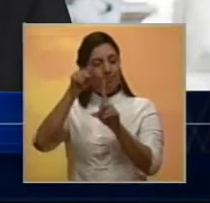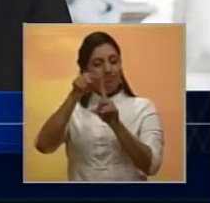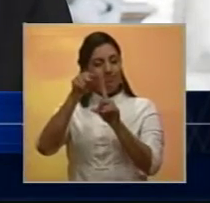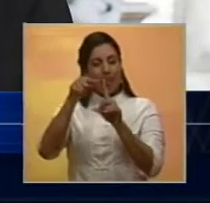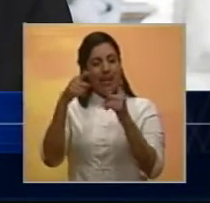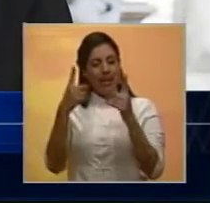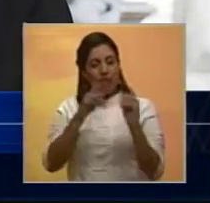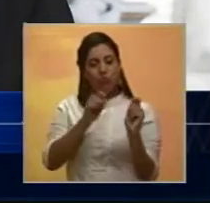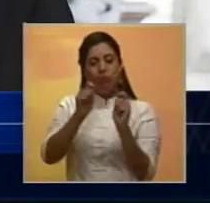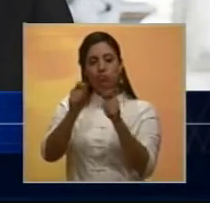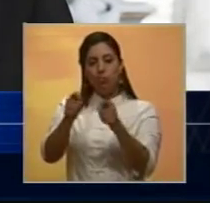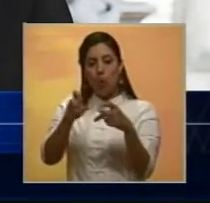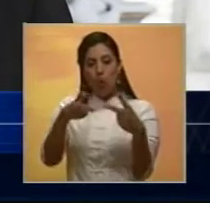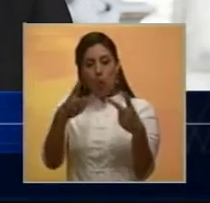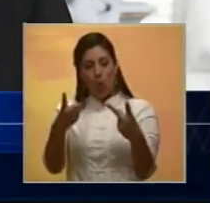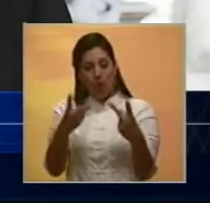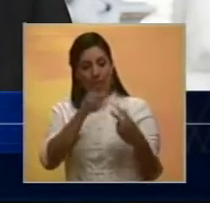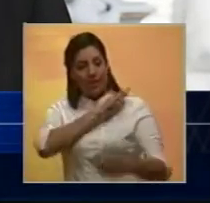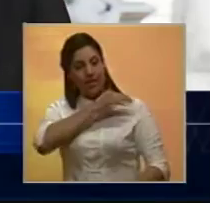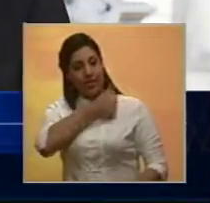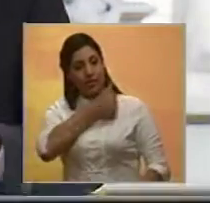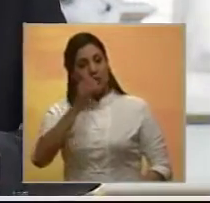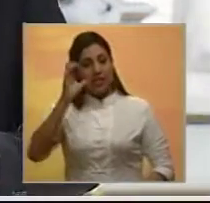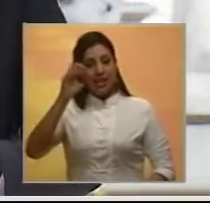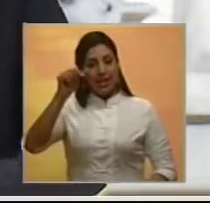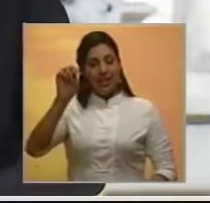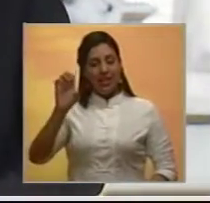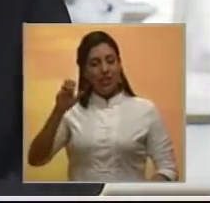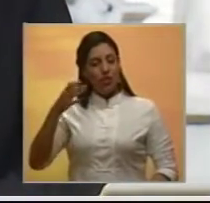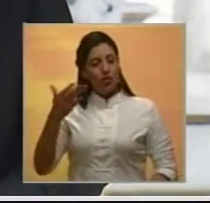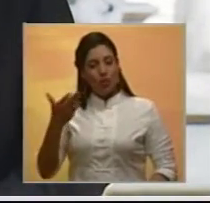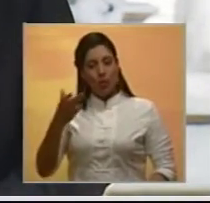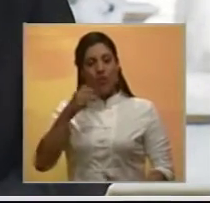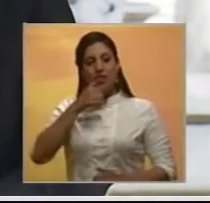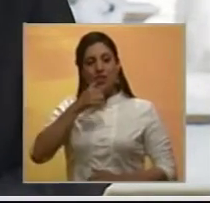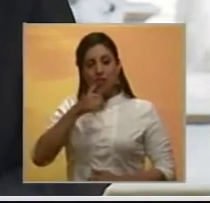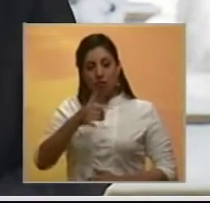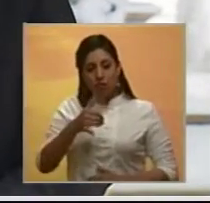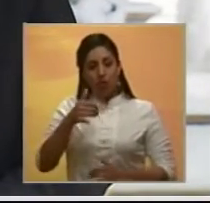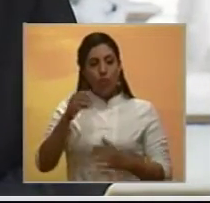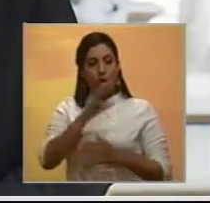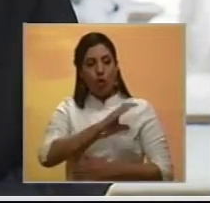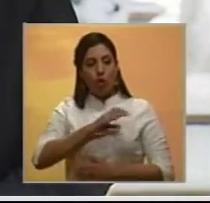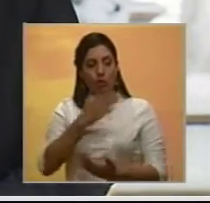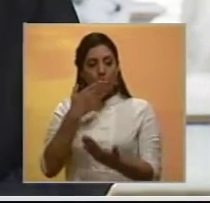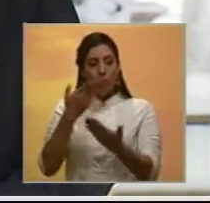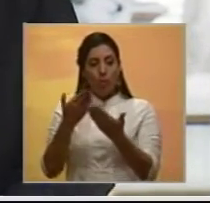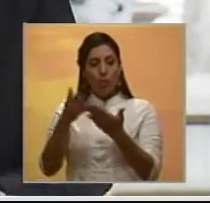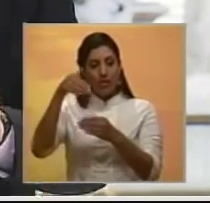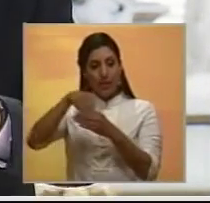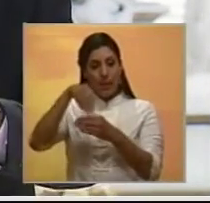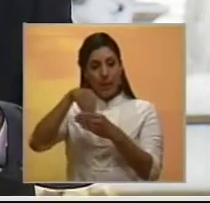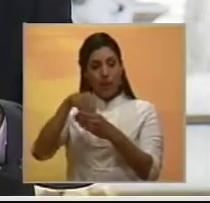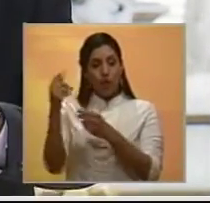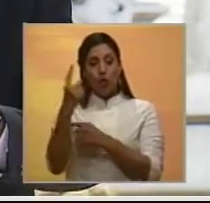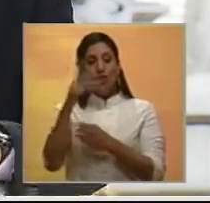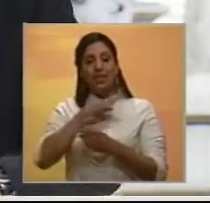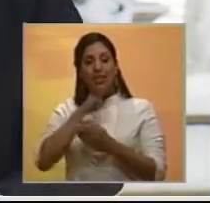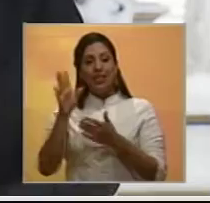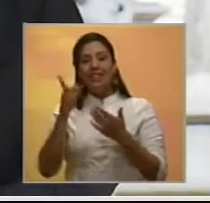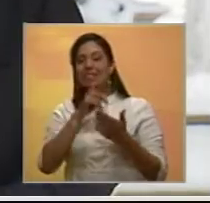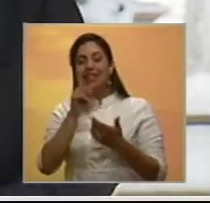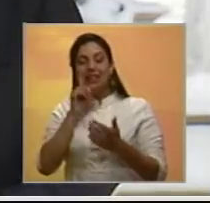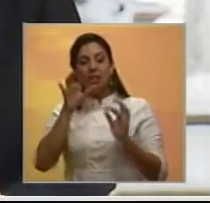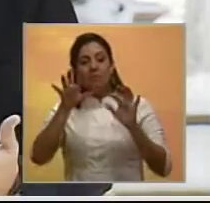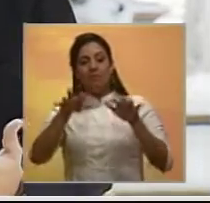punto la designación de los rectores del CNE basado en el informe del Comité de Postulaciones Electorales que solamente contiene